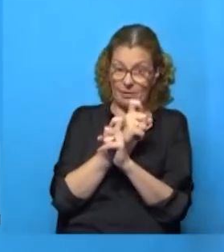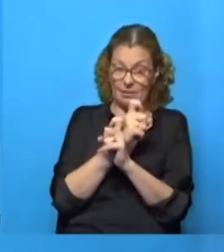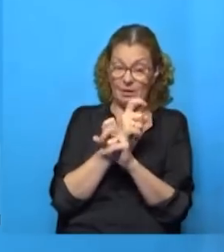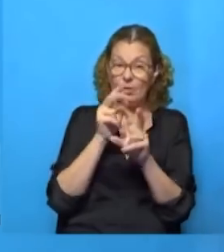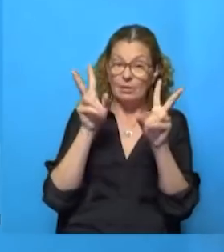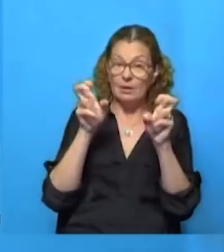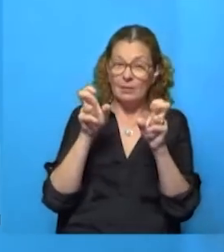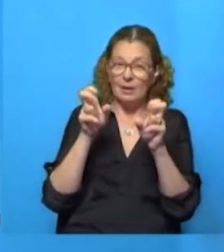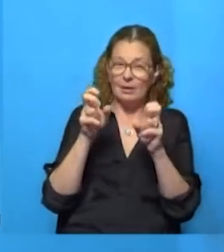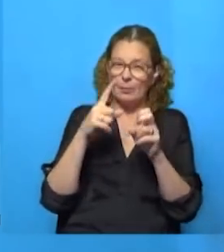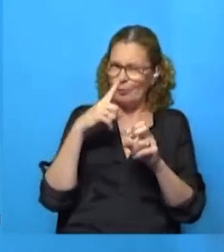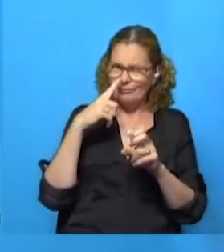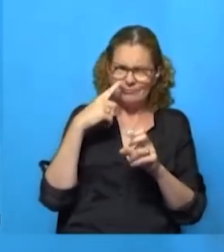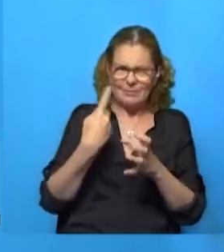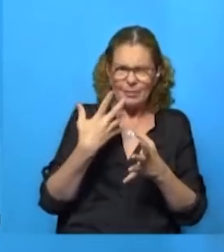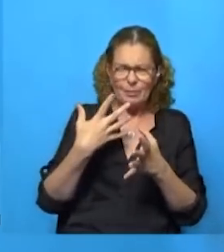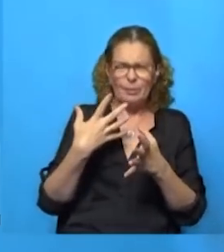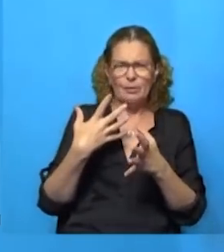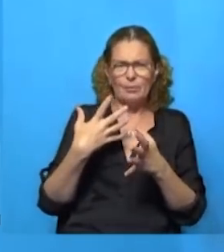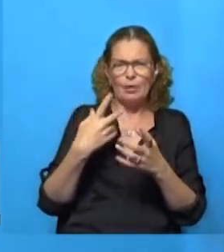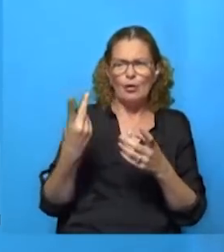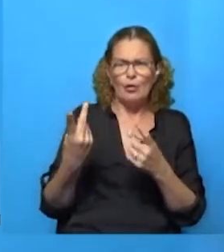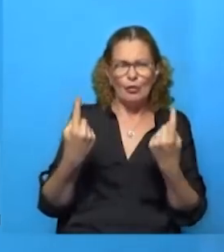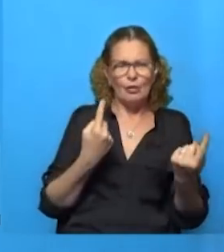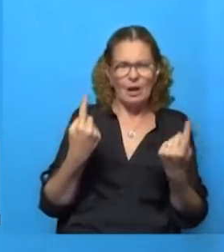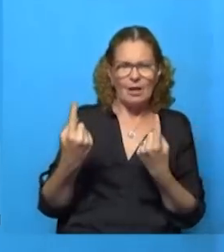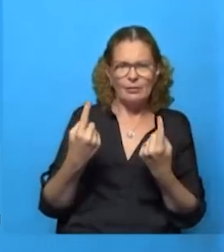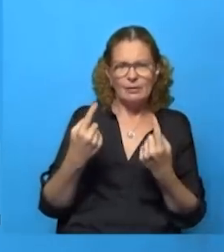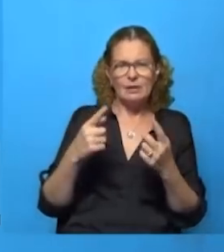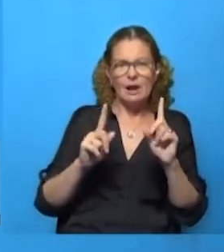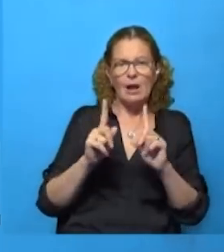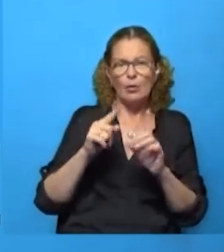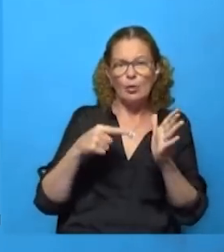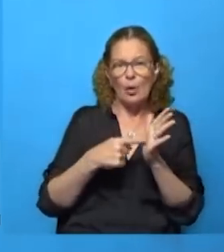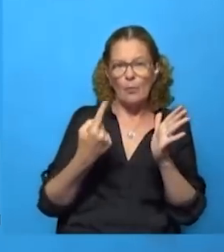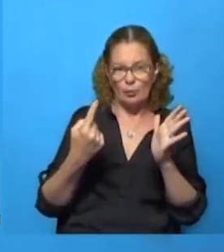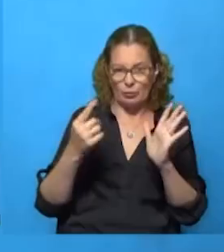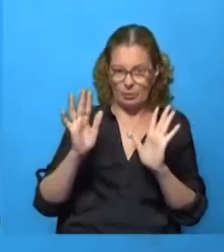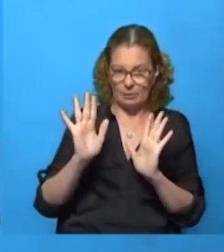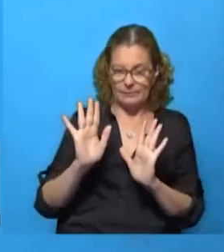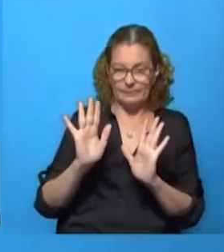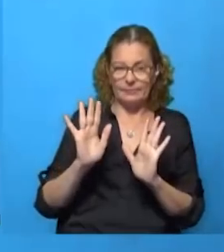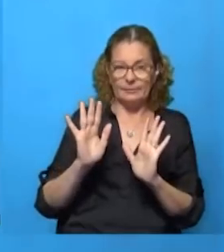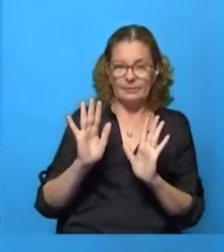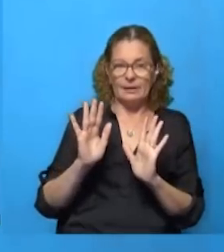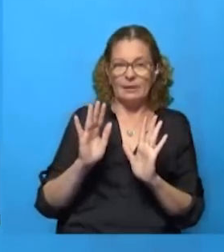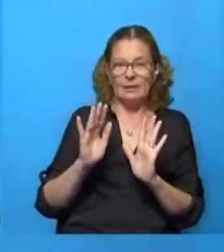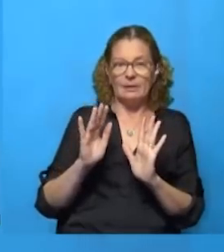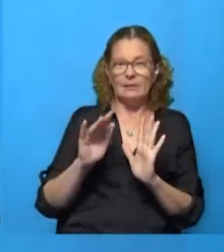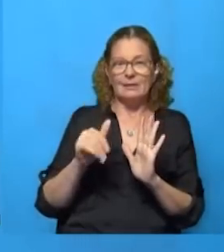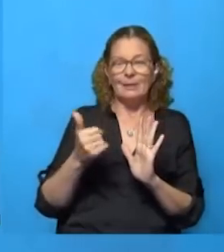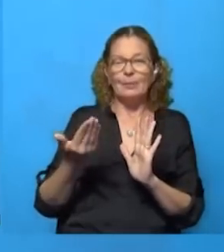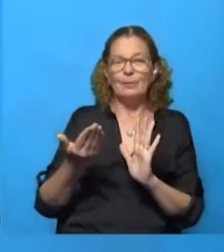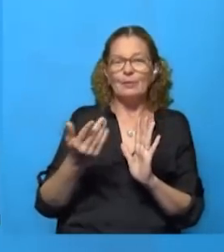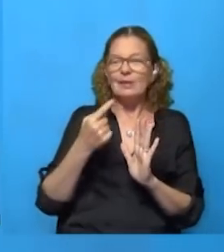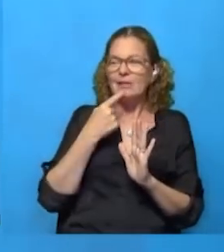que creo que hay un apresuramiento de los dos lados en algunos puntos desde el lado del oficialismo